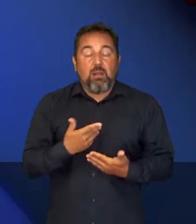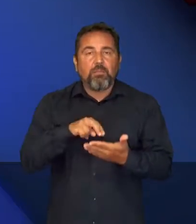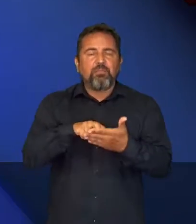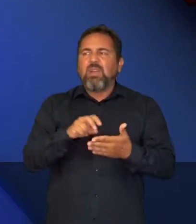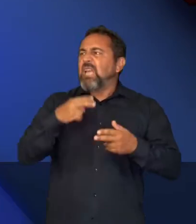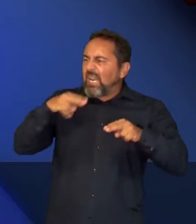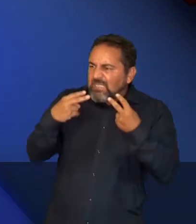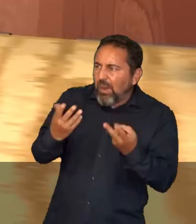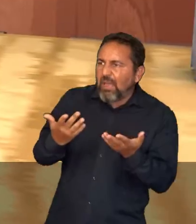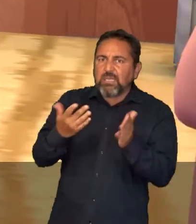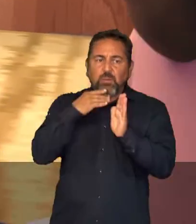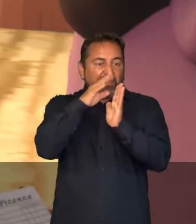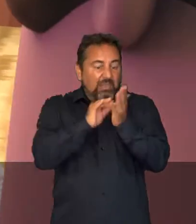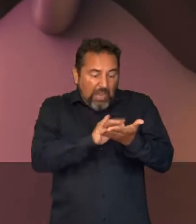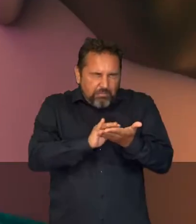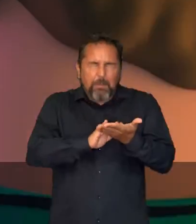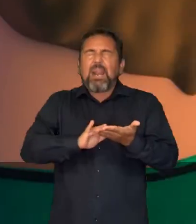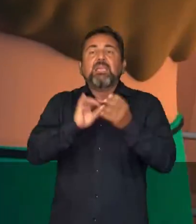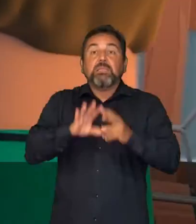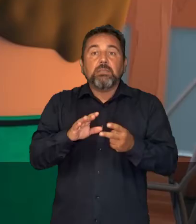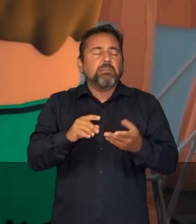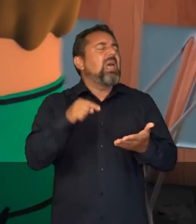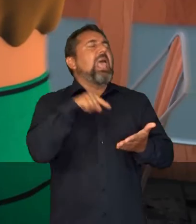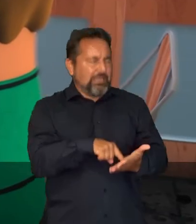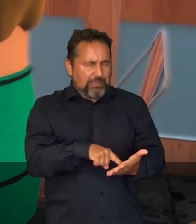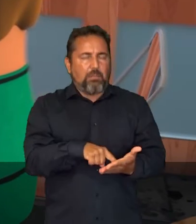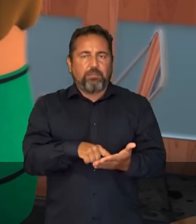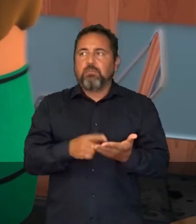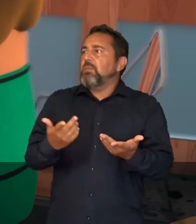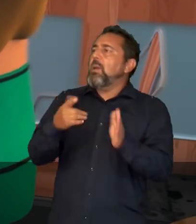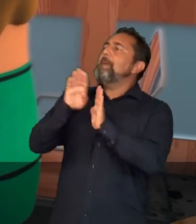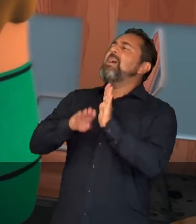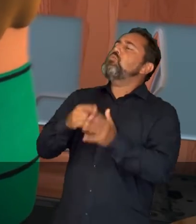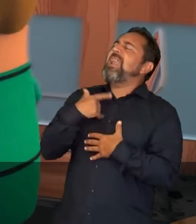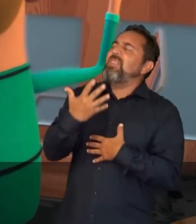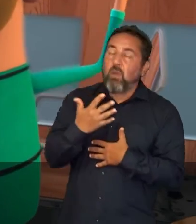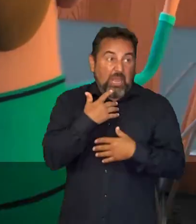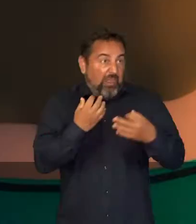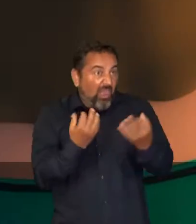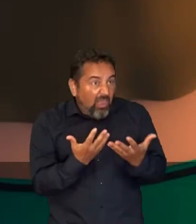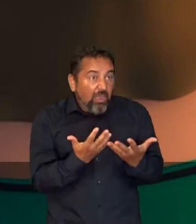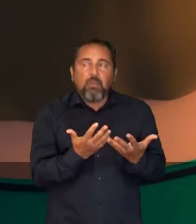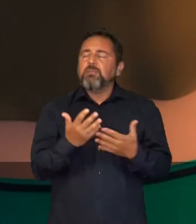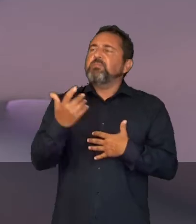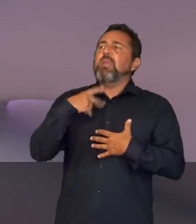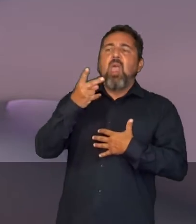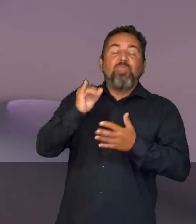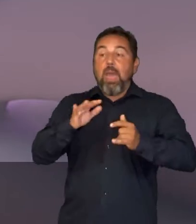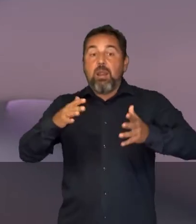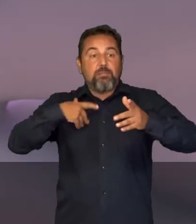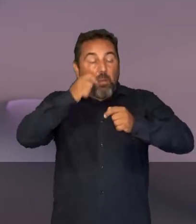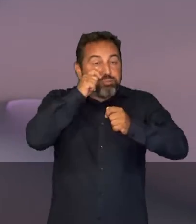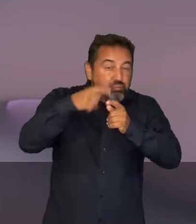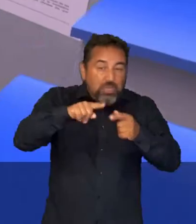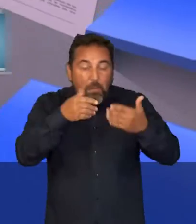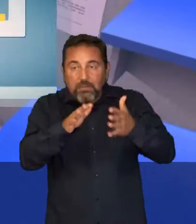fila. Restaurante sin cartas en braille. Esta. Un menú para cinco. ¿Eh?